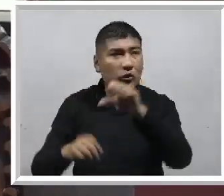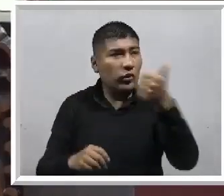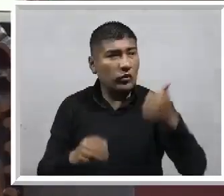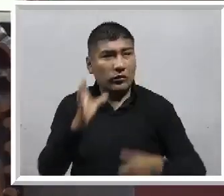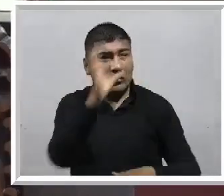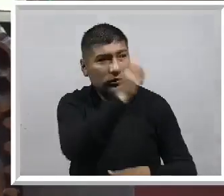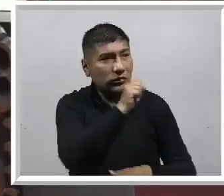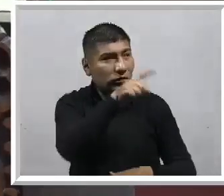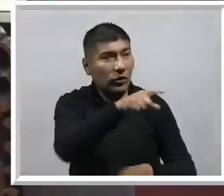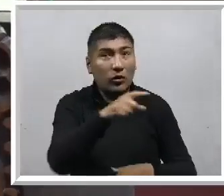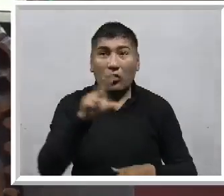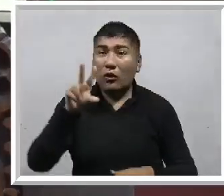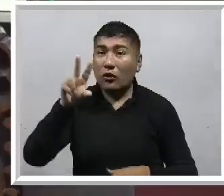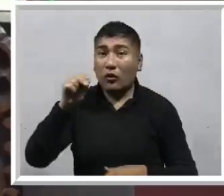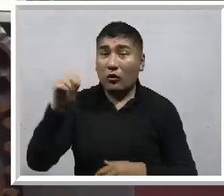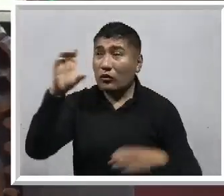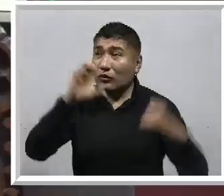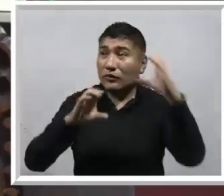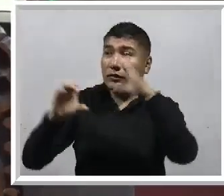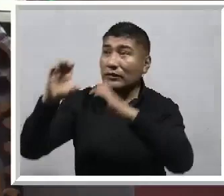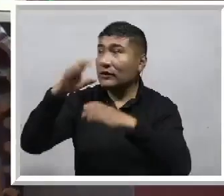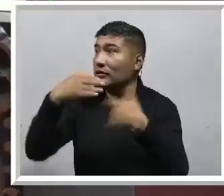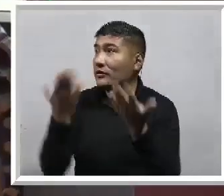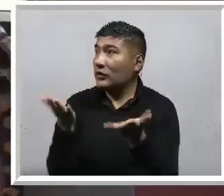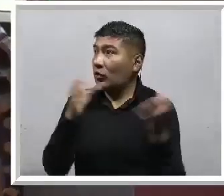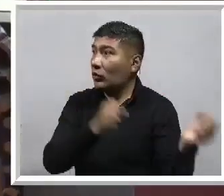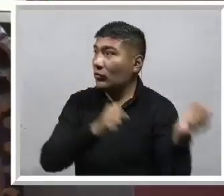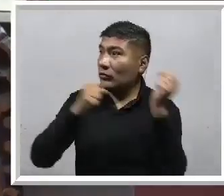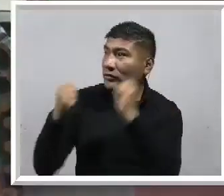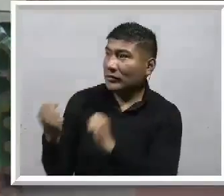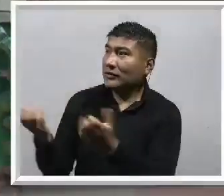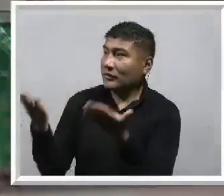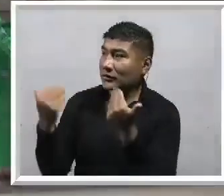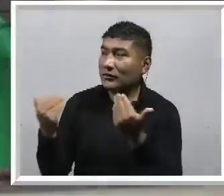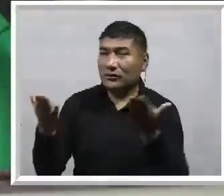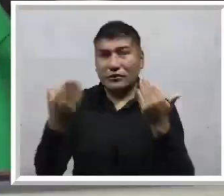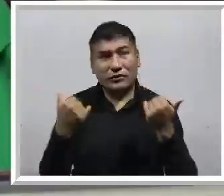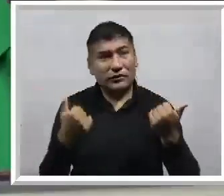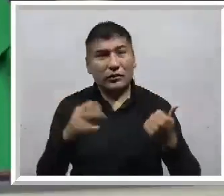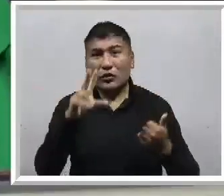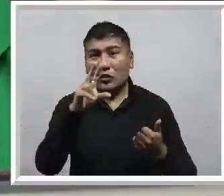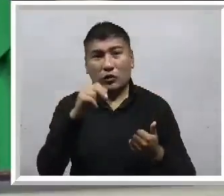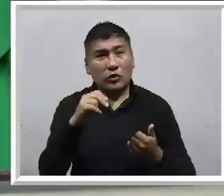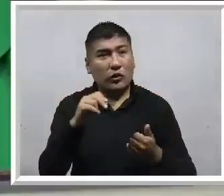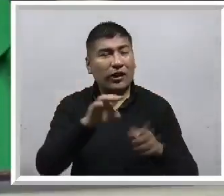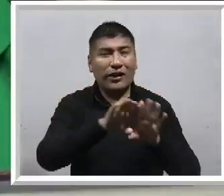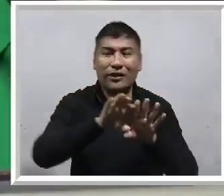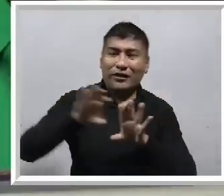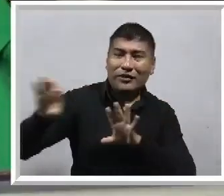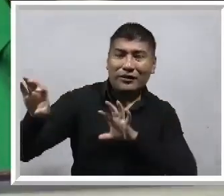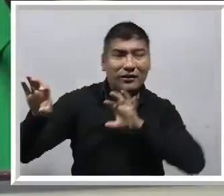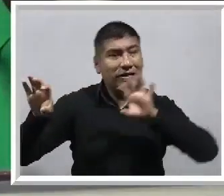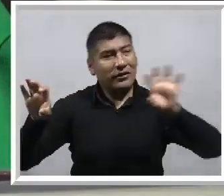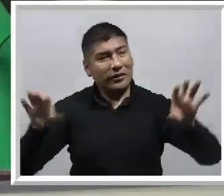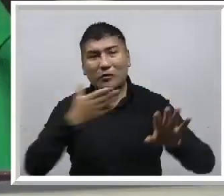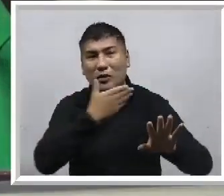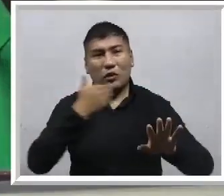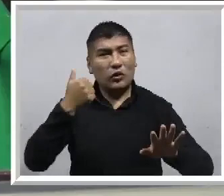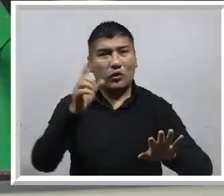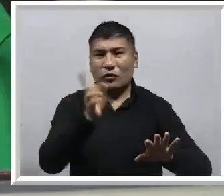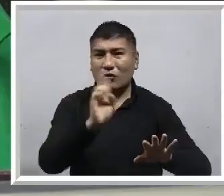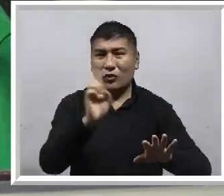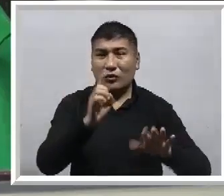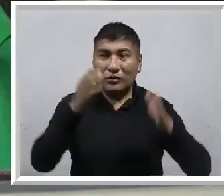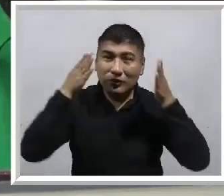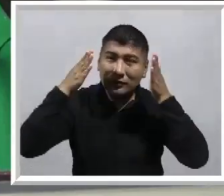no es el de buscar eh el poder no es la división la